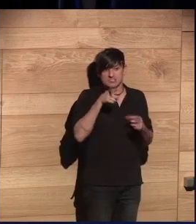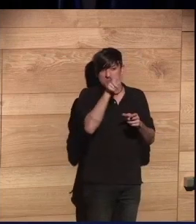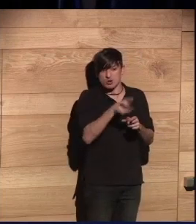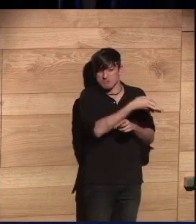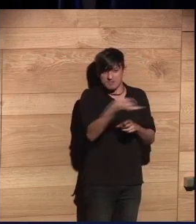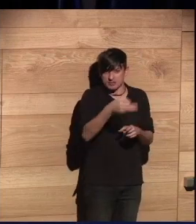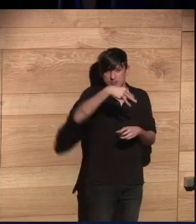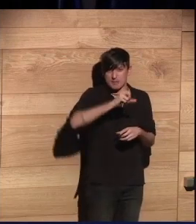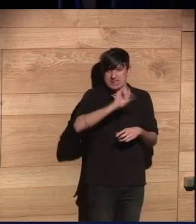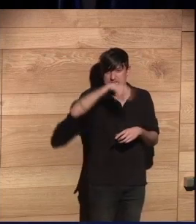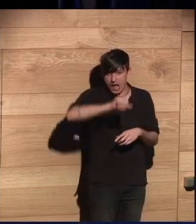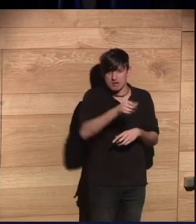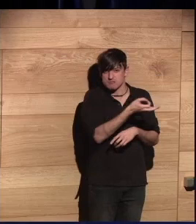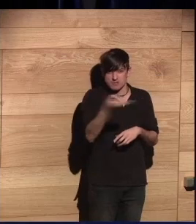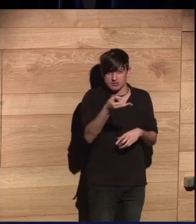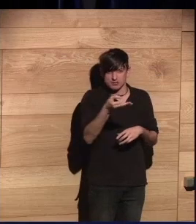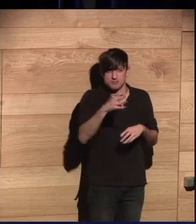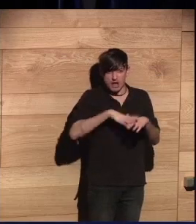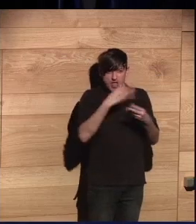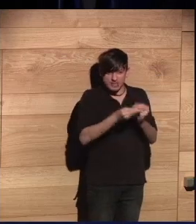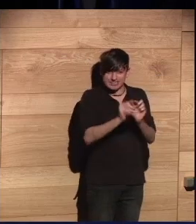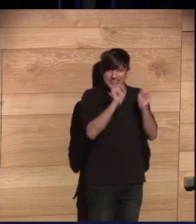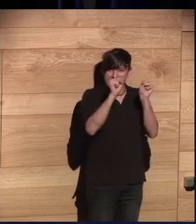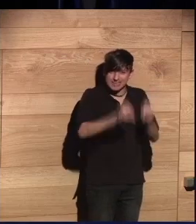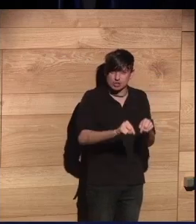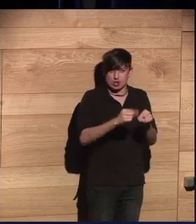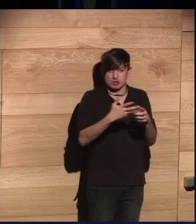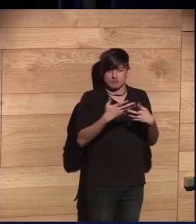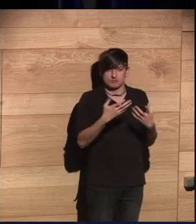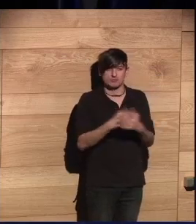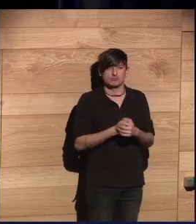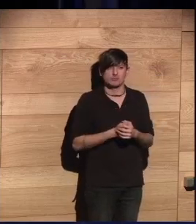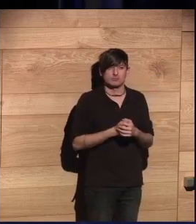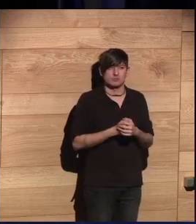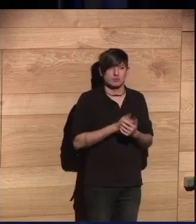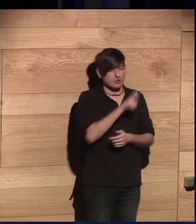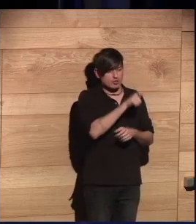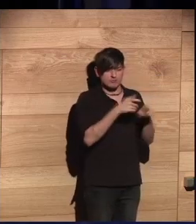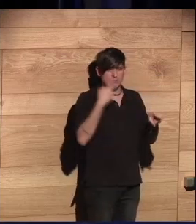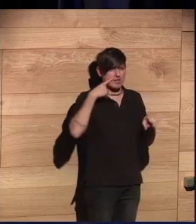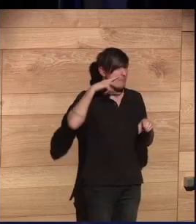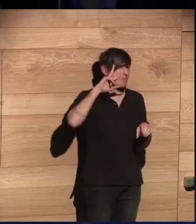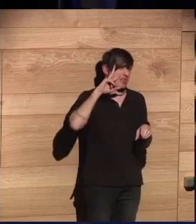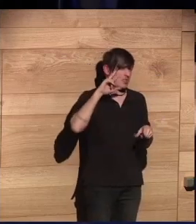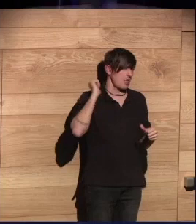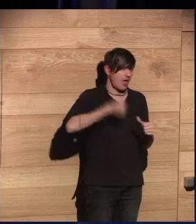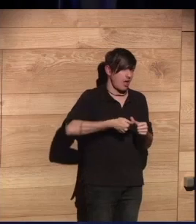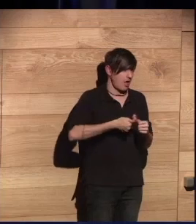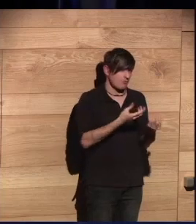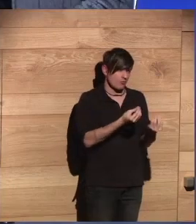perfecta, ¿no? para hacer esto, ¿no? Para interpretar a alguien que tiene mucha experiencia, una experiencia